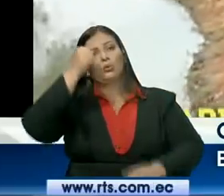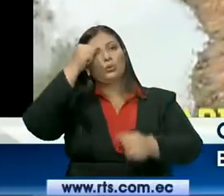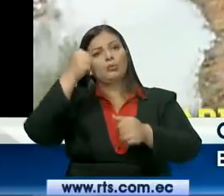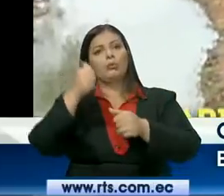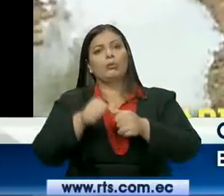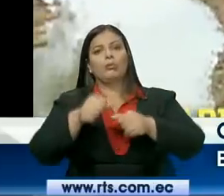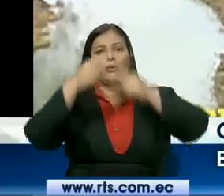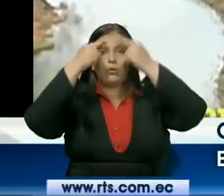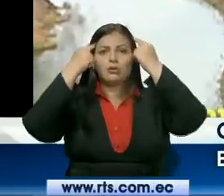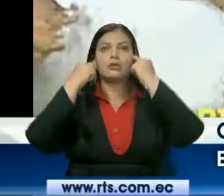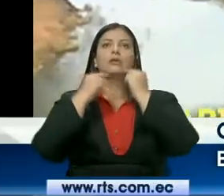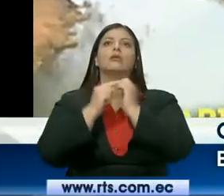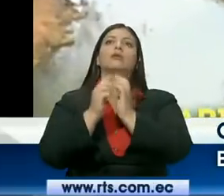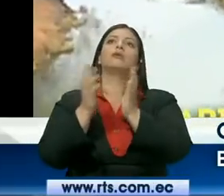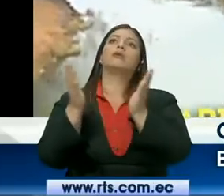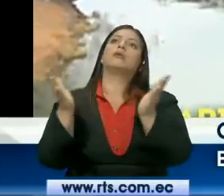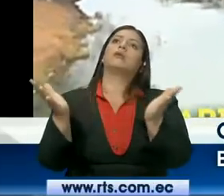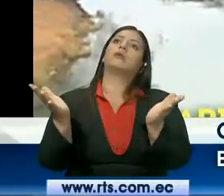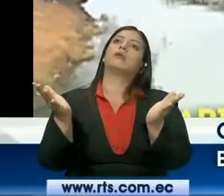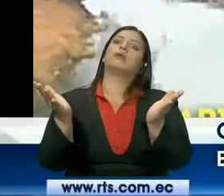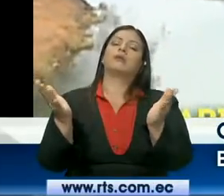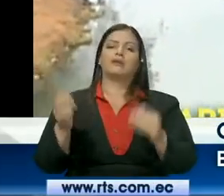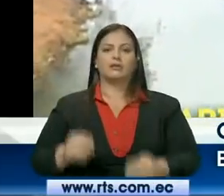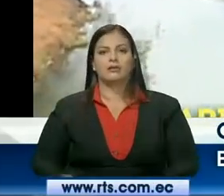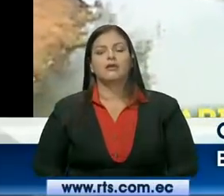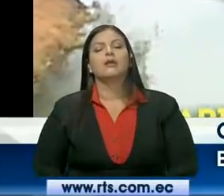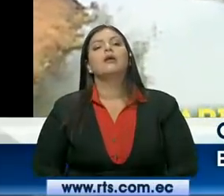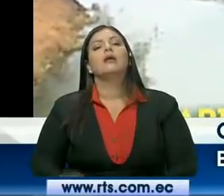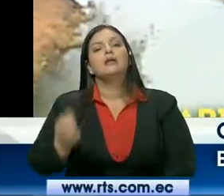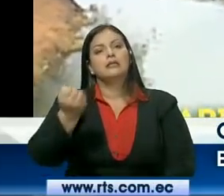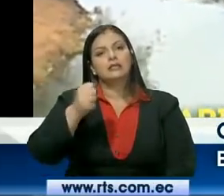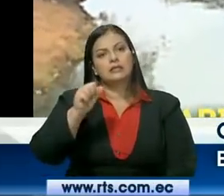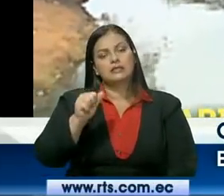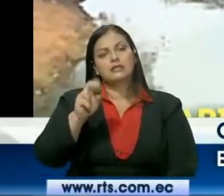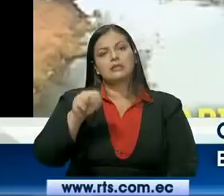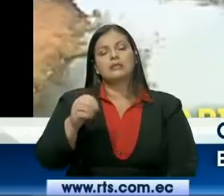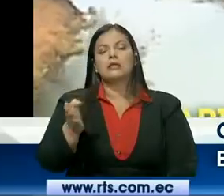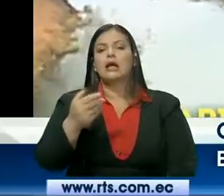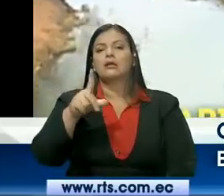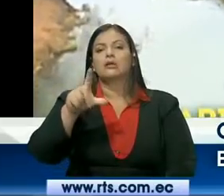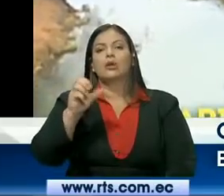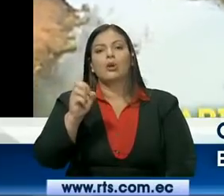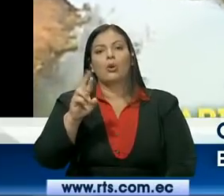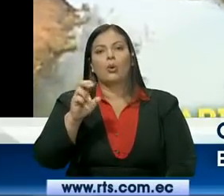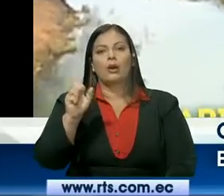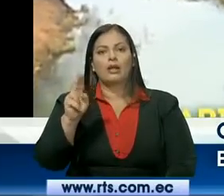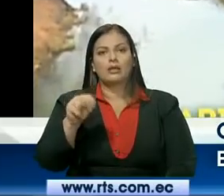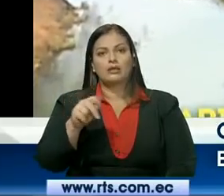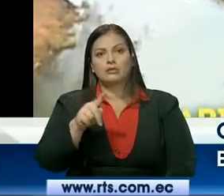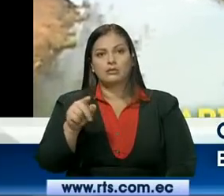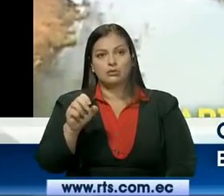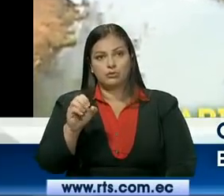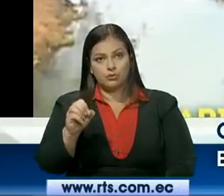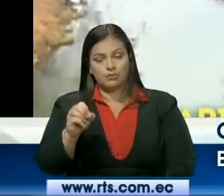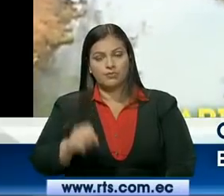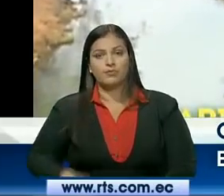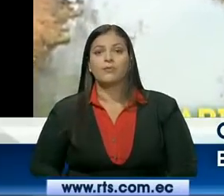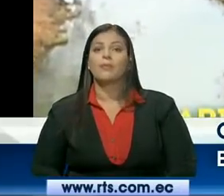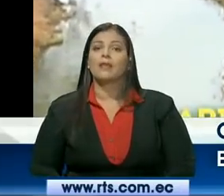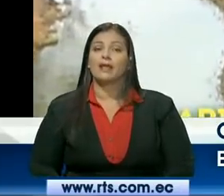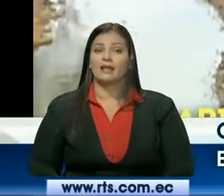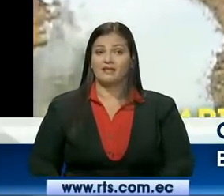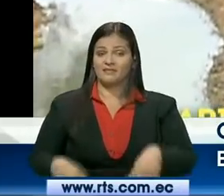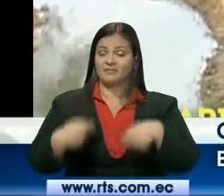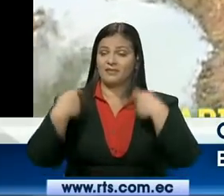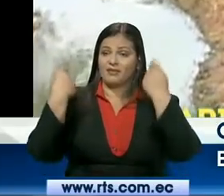como nuestras fiestas patronales en honor a nuestro patrono San Lorenzo, el 10 de agosto. También celebramos nuestras